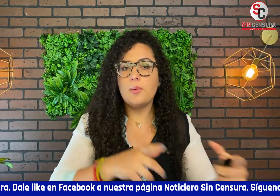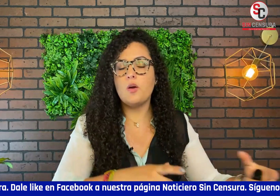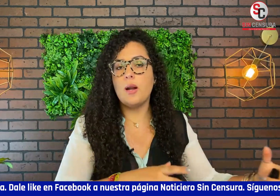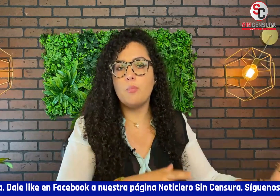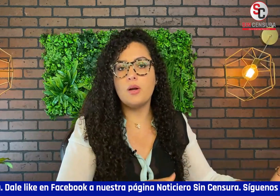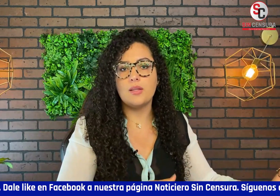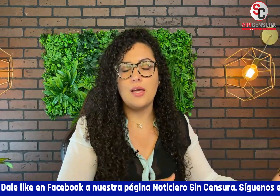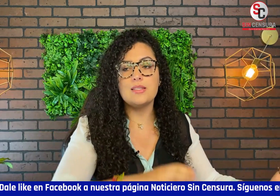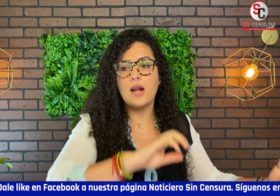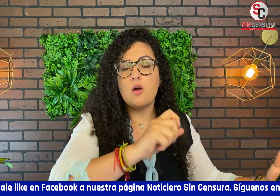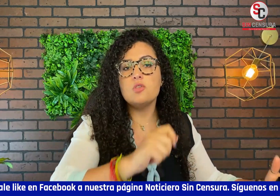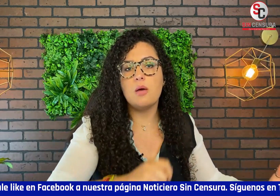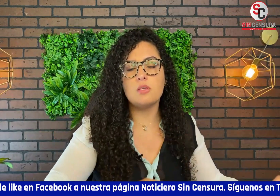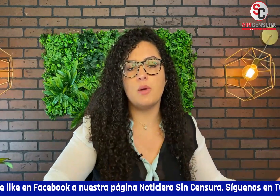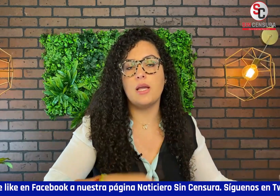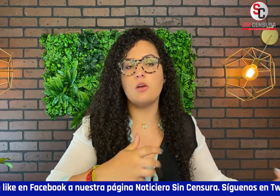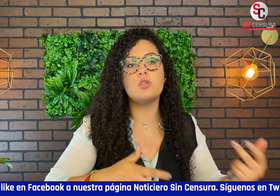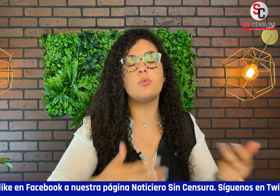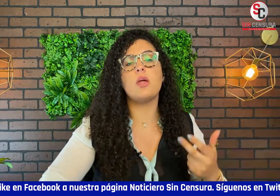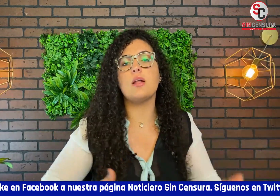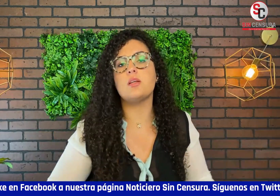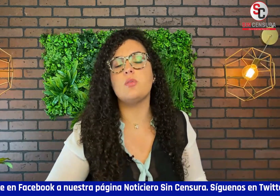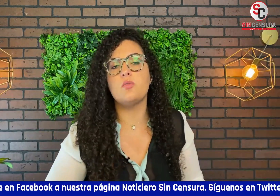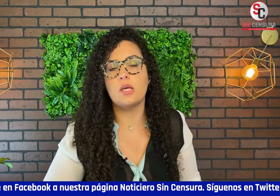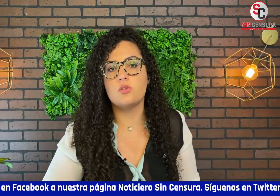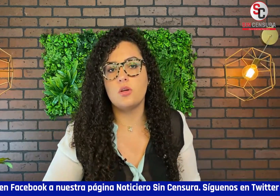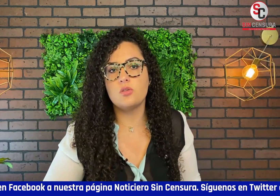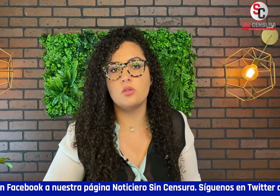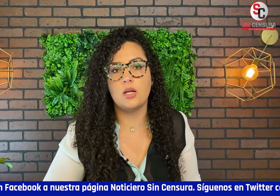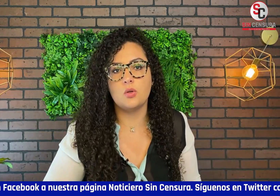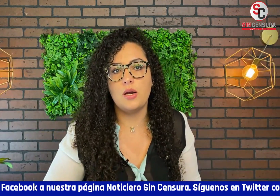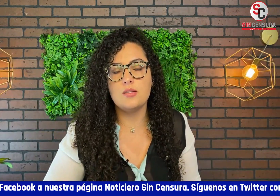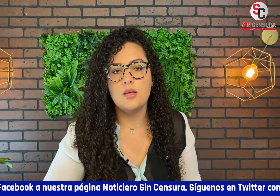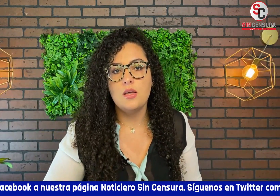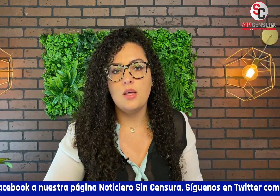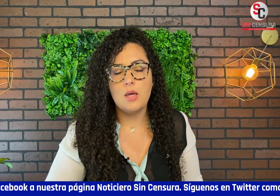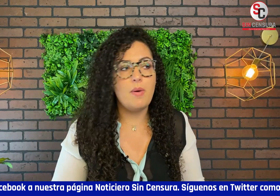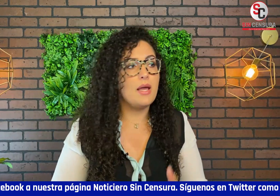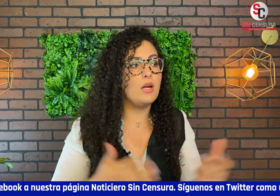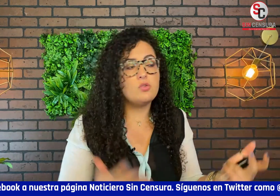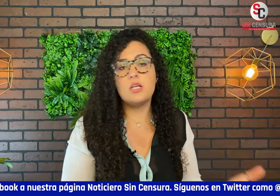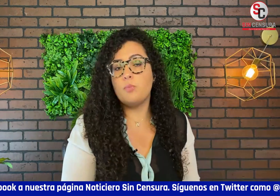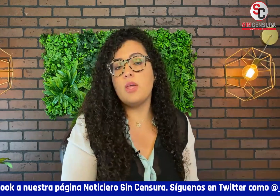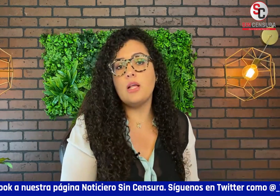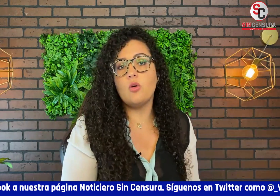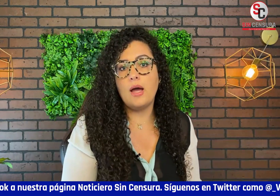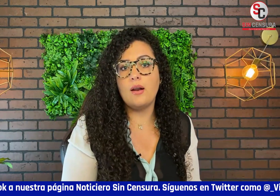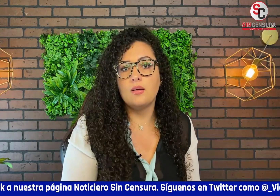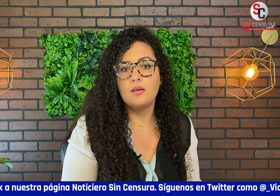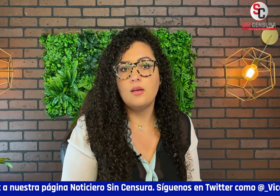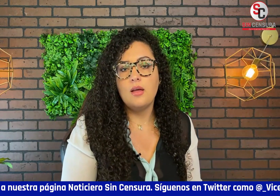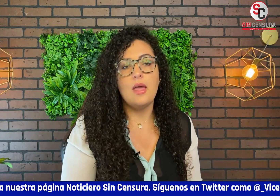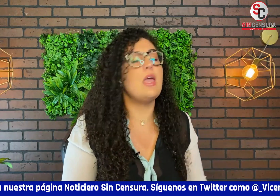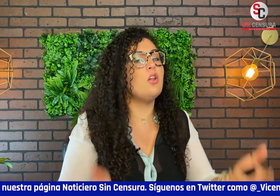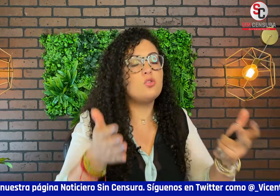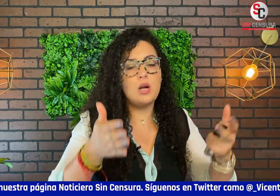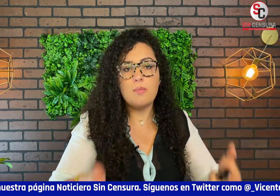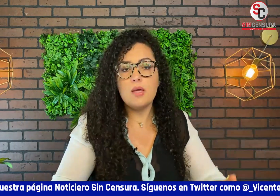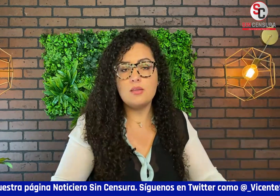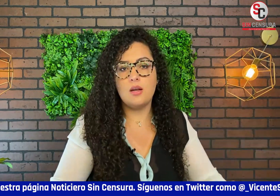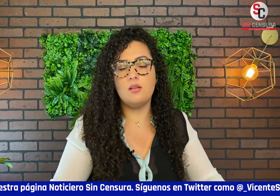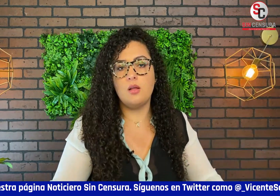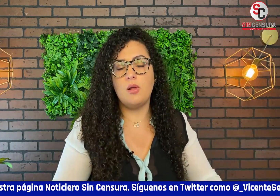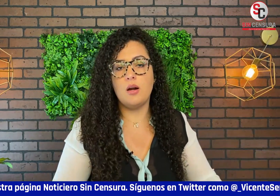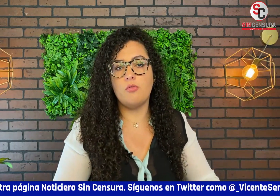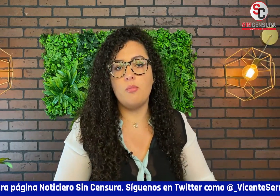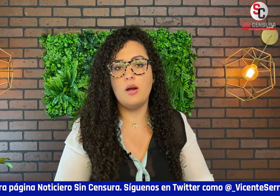ellos le abrieron la puerta y cerraron llaves para que no se pudieran hacer modificaciones contractuales y para que no se les pudiera tocar. Y no